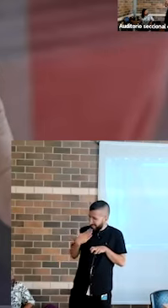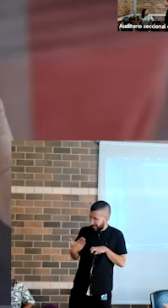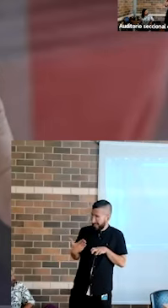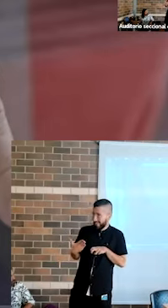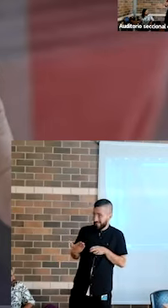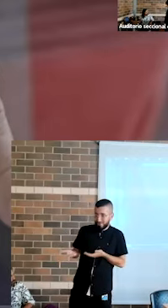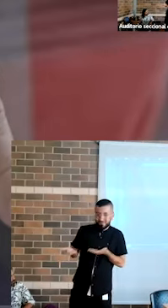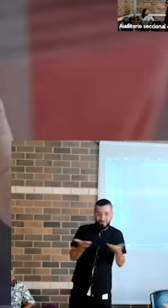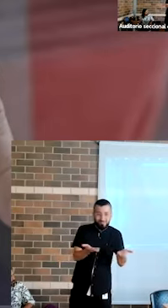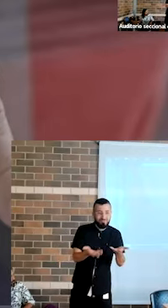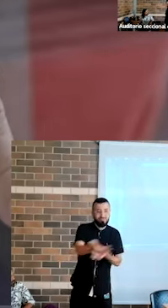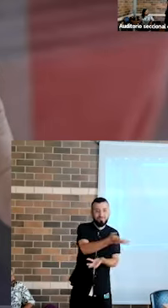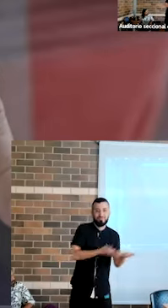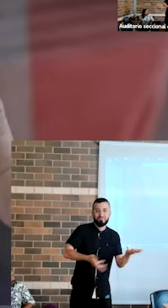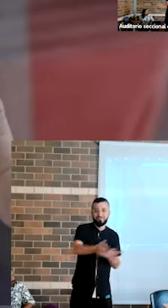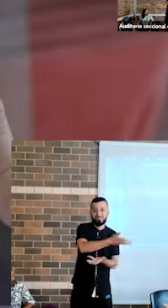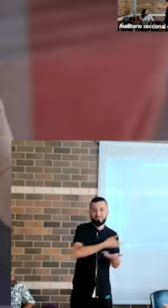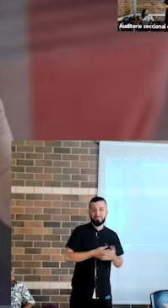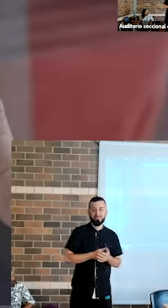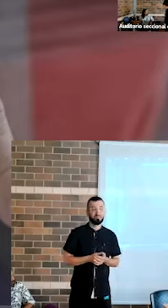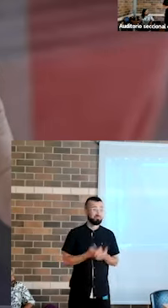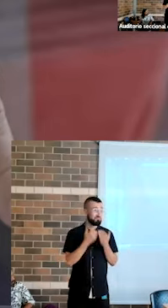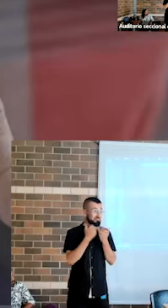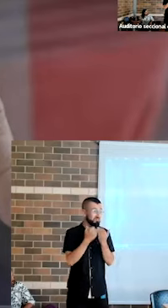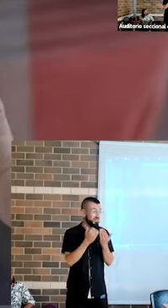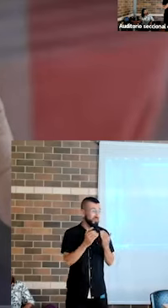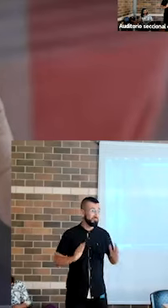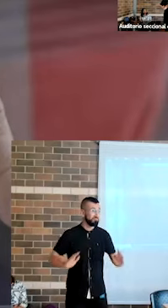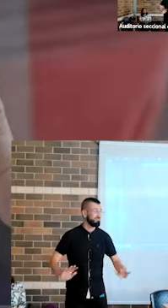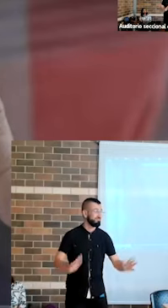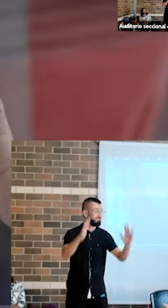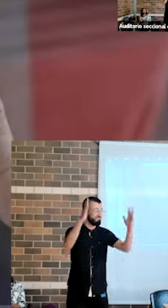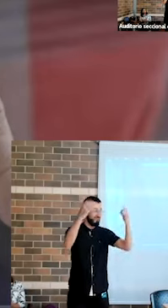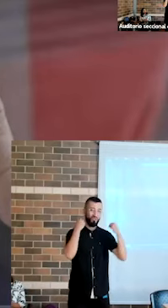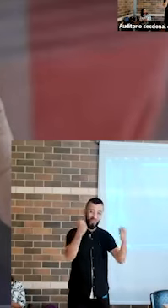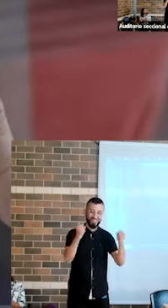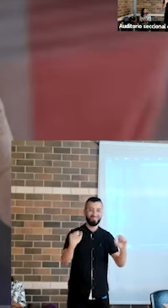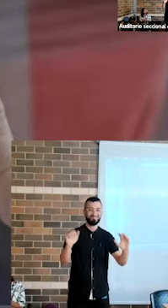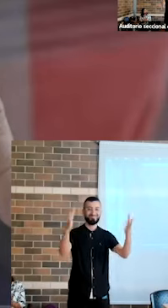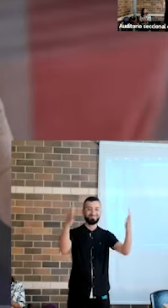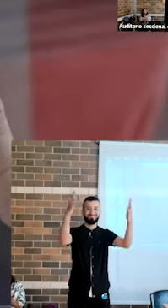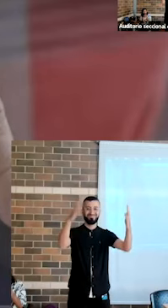espacio. Entonces, no sé si nos damos un fuerte aplauso.